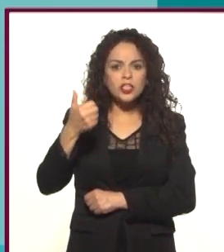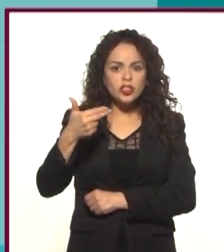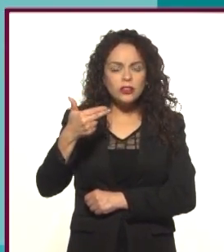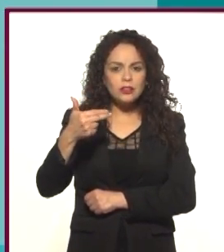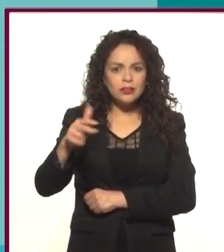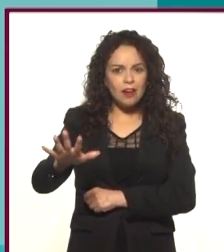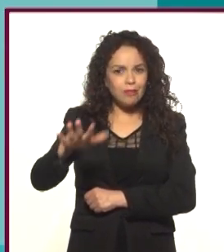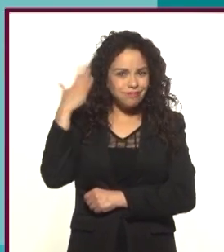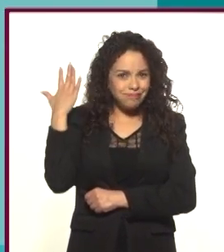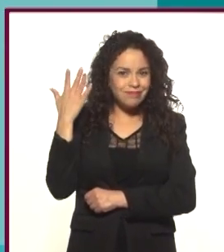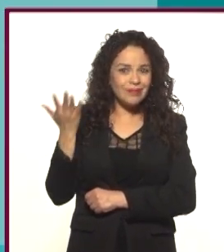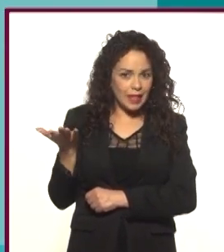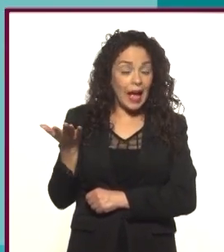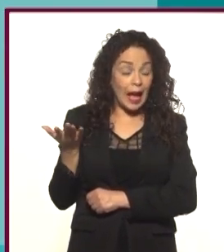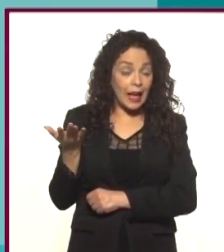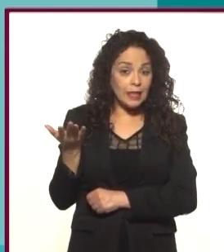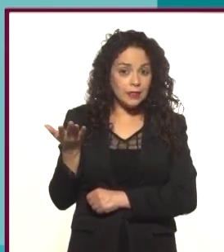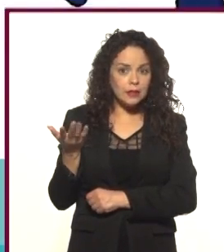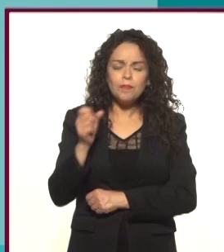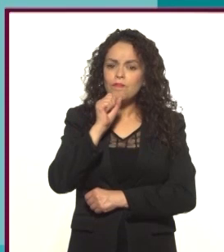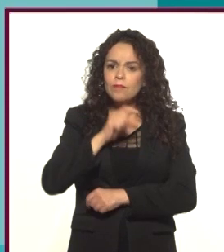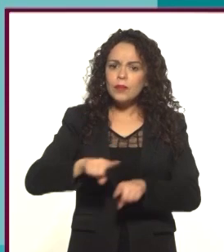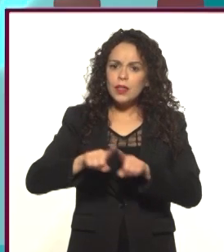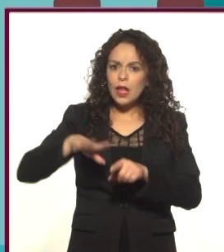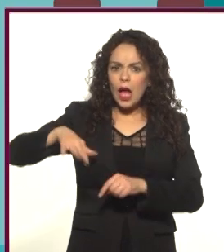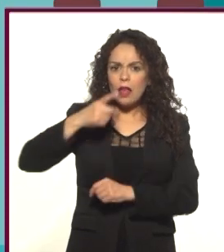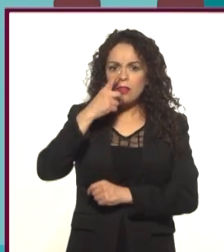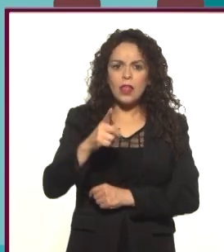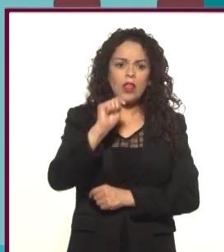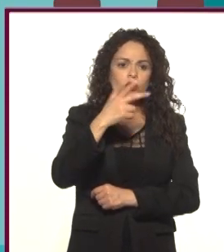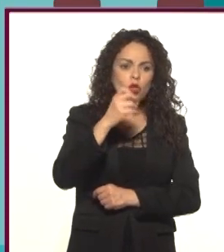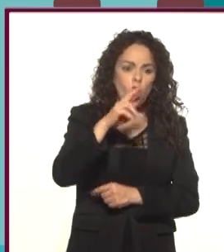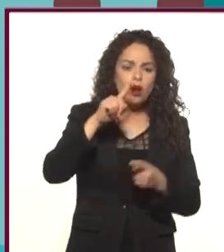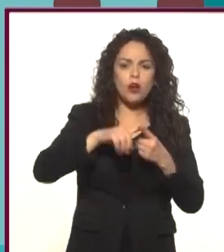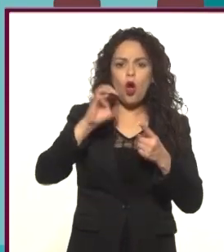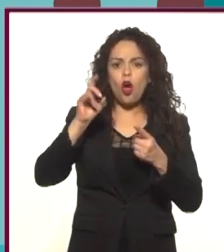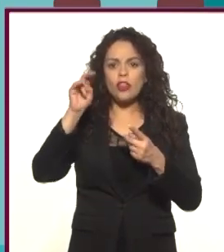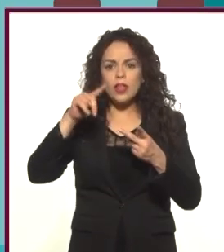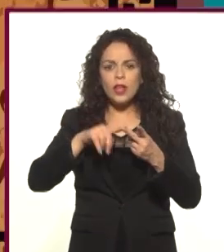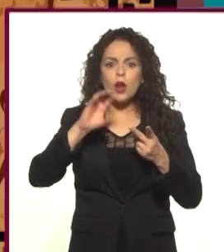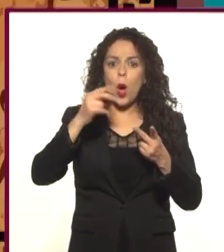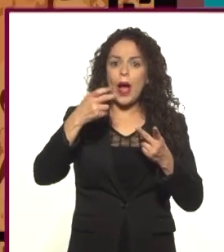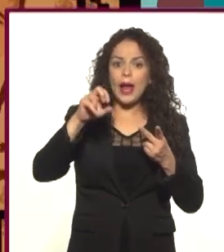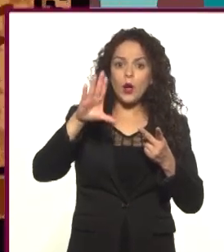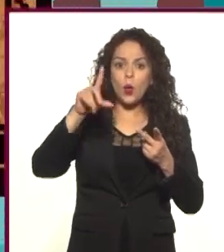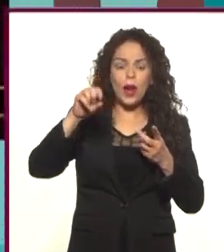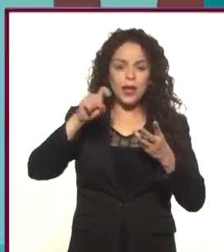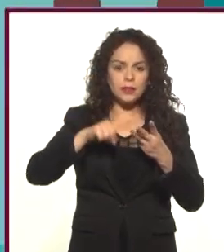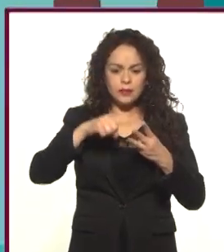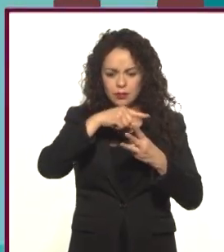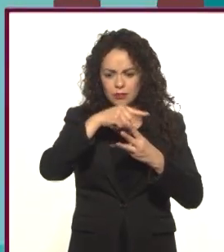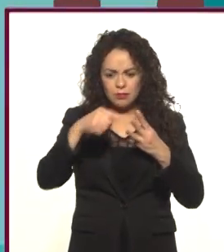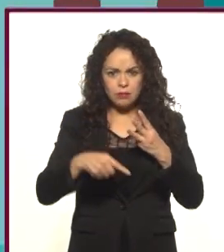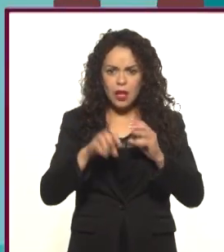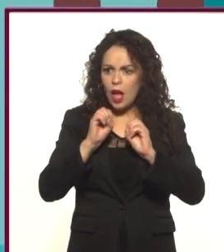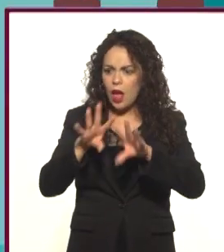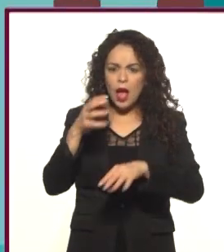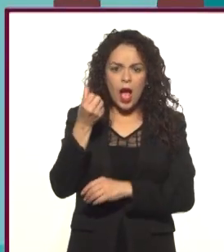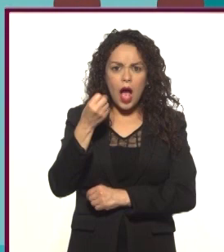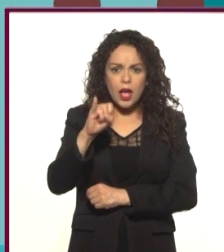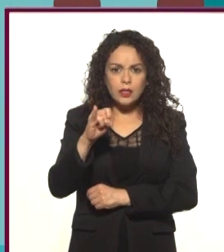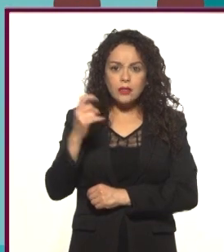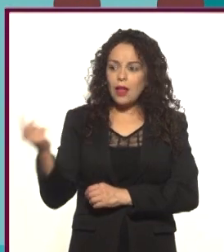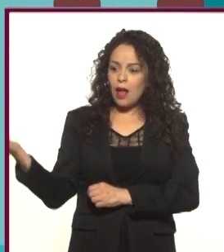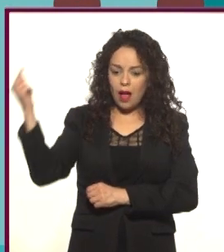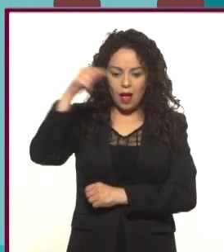Flash? Y también, como ya mencionamos, Thor, Odín o el mismísimo Hércules han sido dejados tal cual